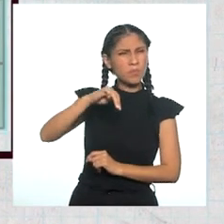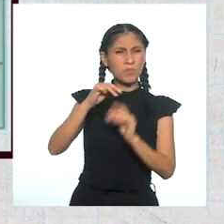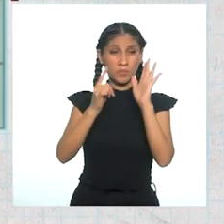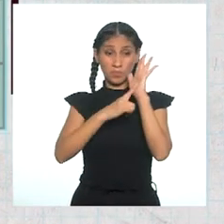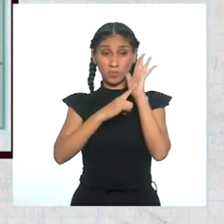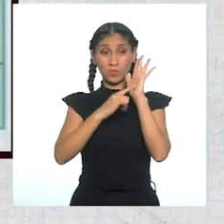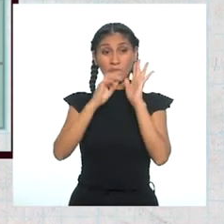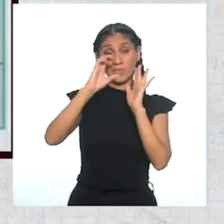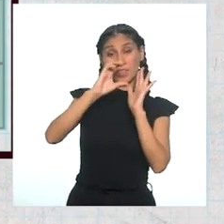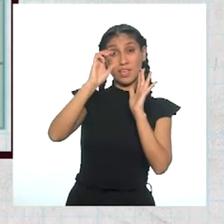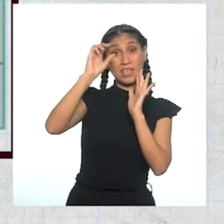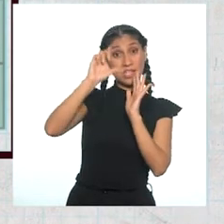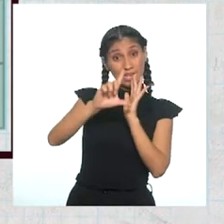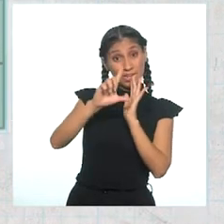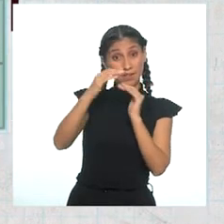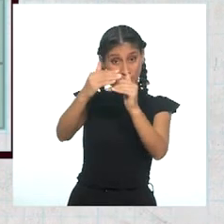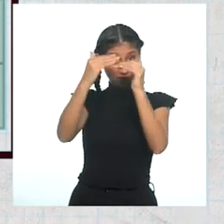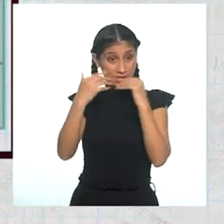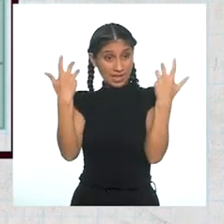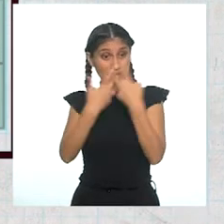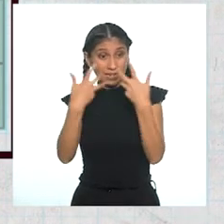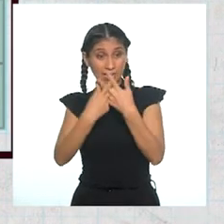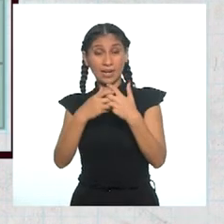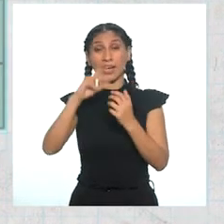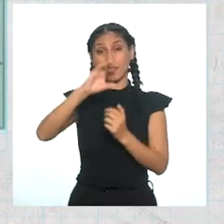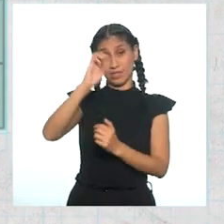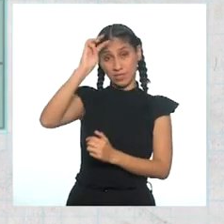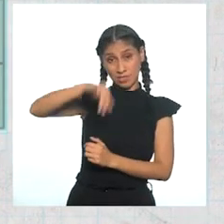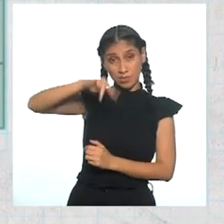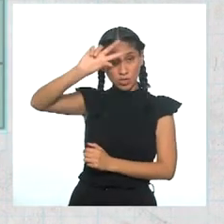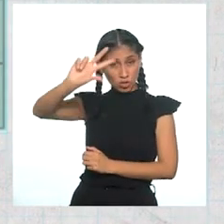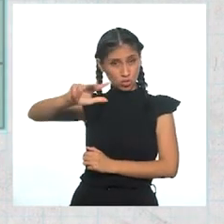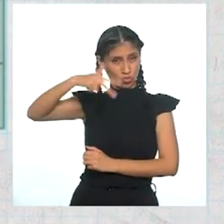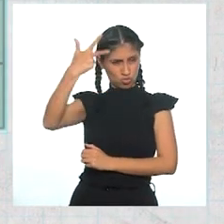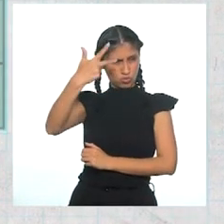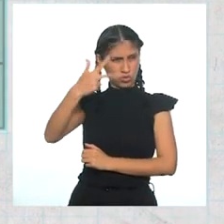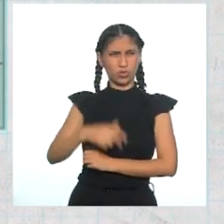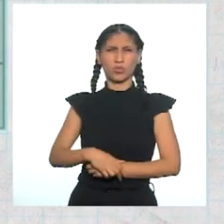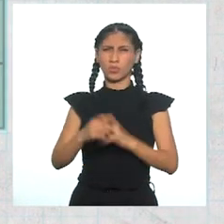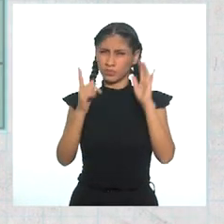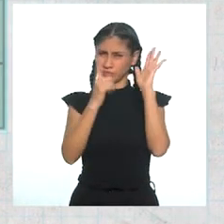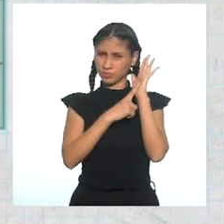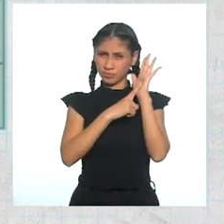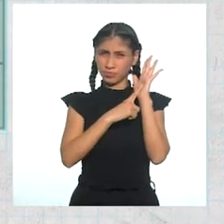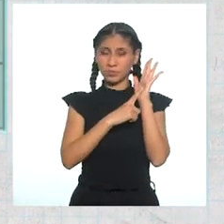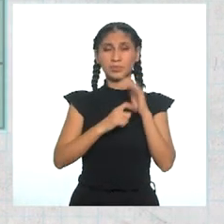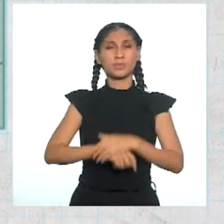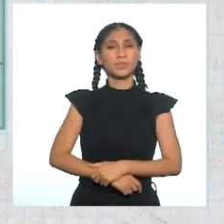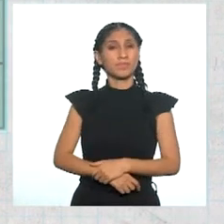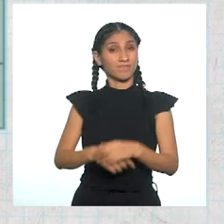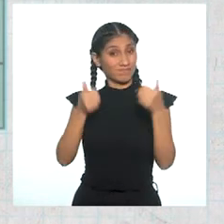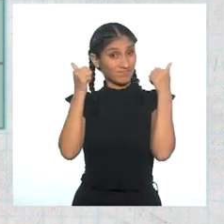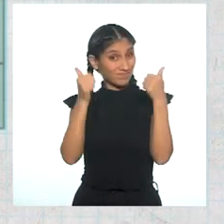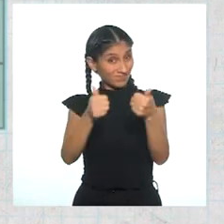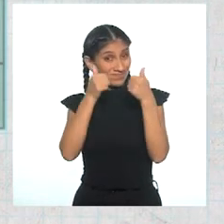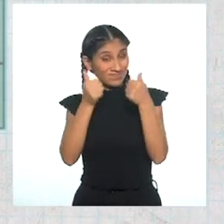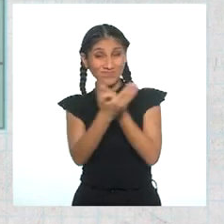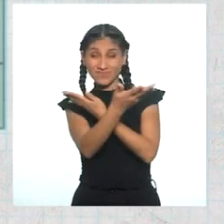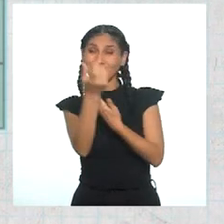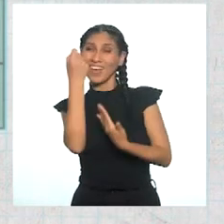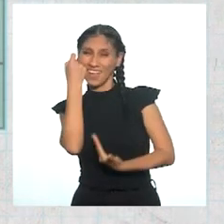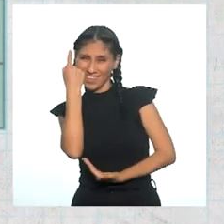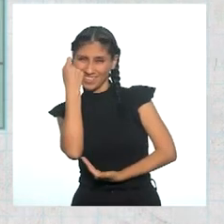equivale a 1 centímetro cúbico. Es como si tuviera lleno de agua un cubo de 1 centímetro de arista. ¡Qué bueno que